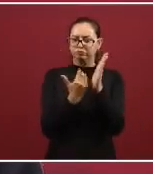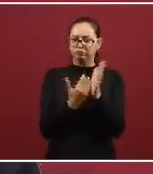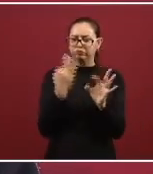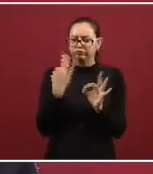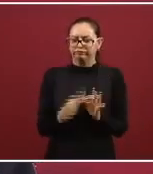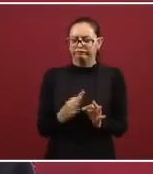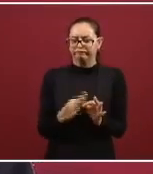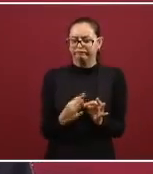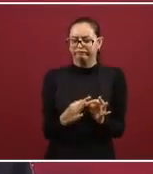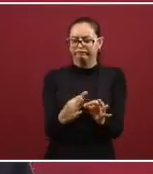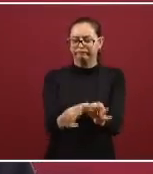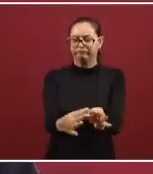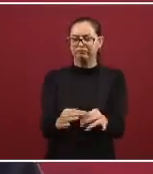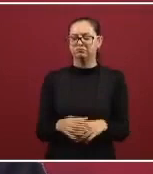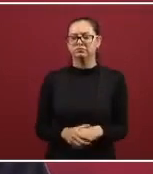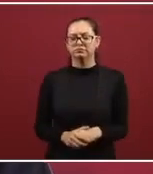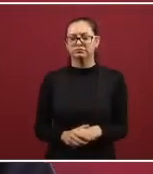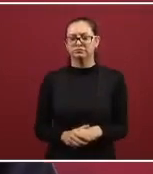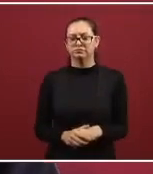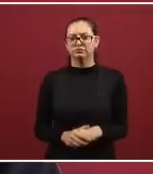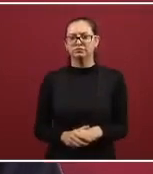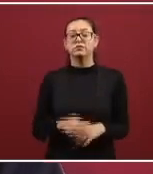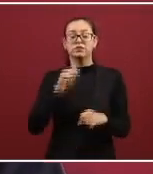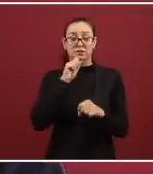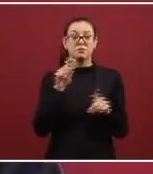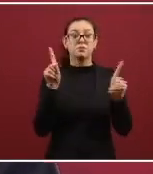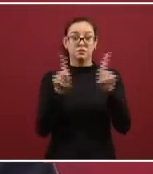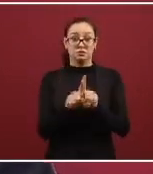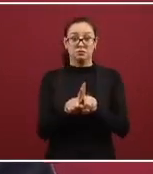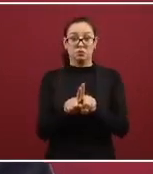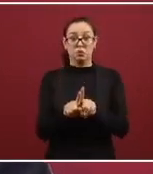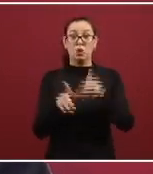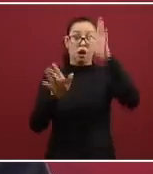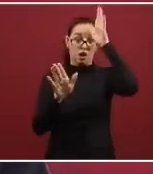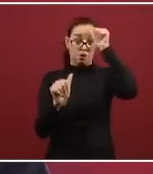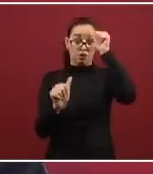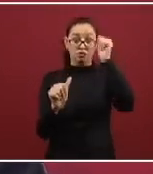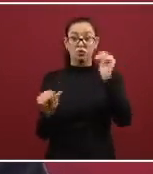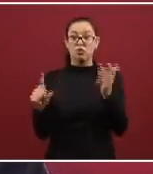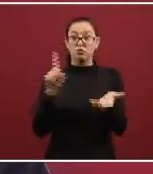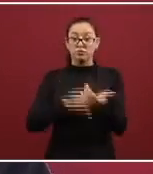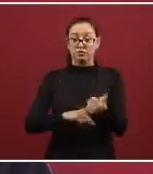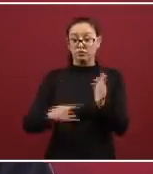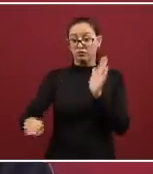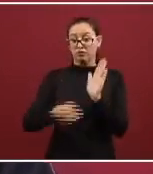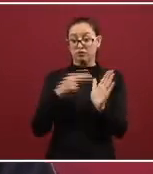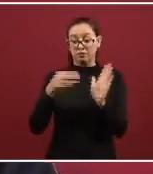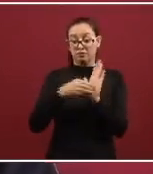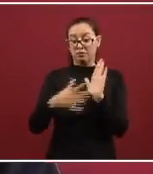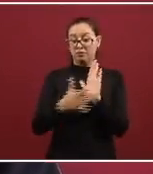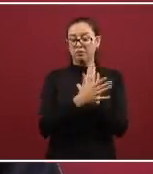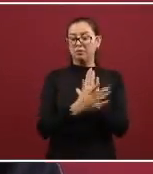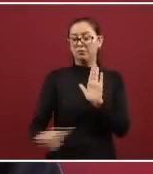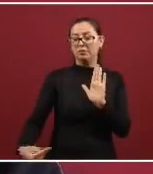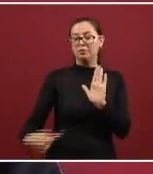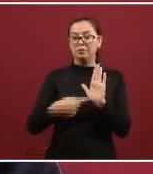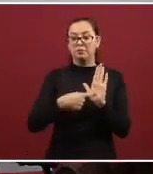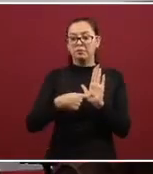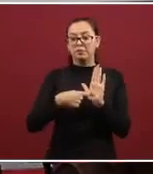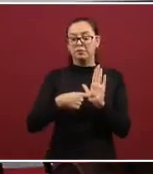y en el convenio hay una cláusula en